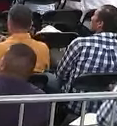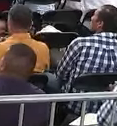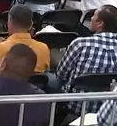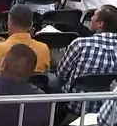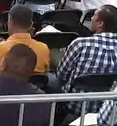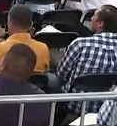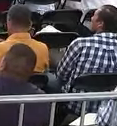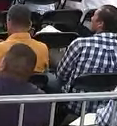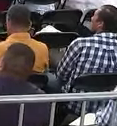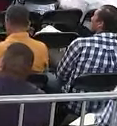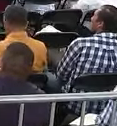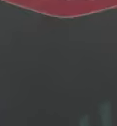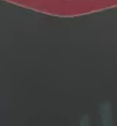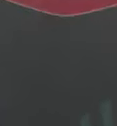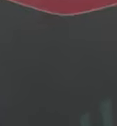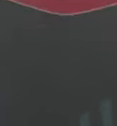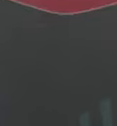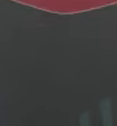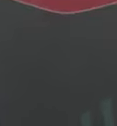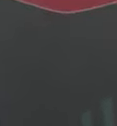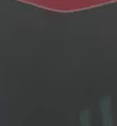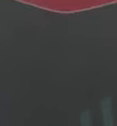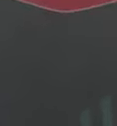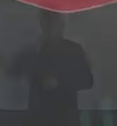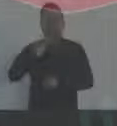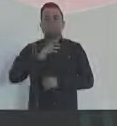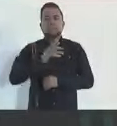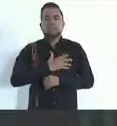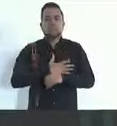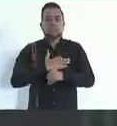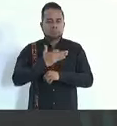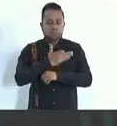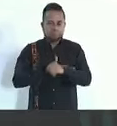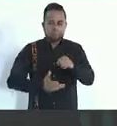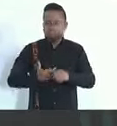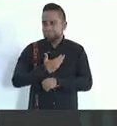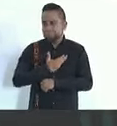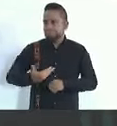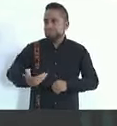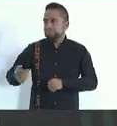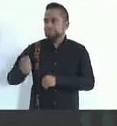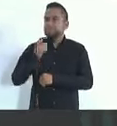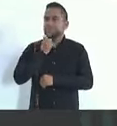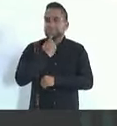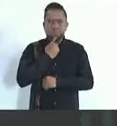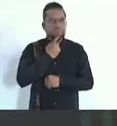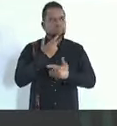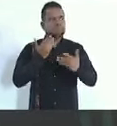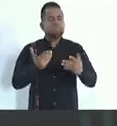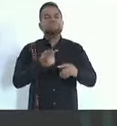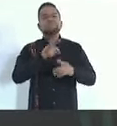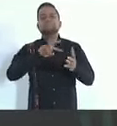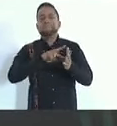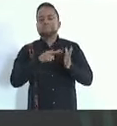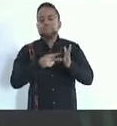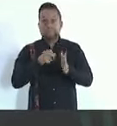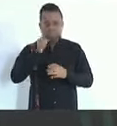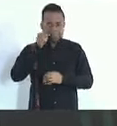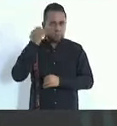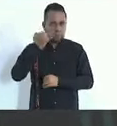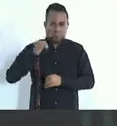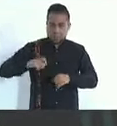Buenas tardes a todos, a todas, presidente Andrés Manuel López Obrador, ingeniero Salomón